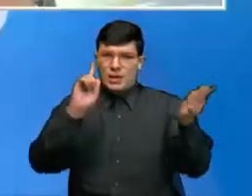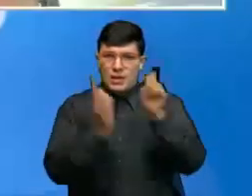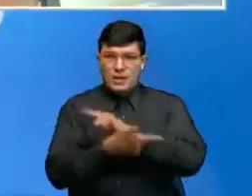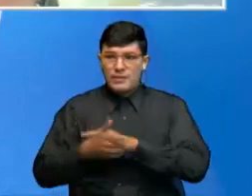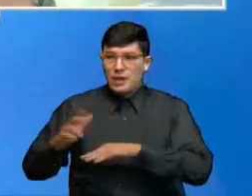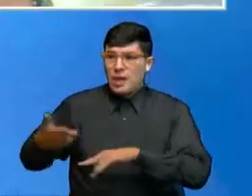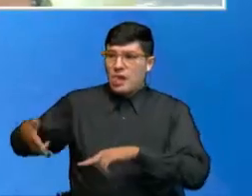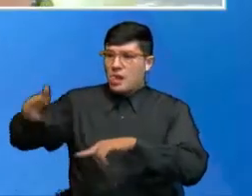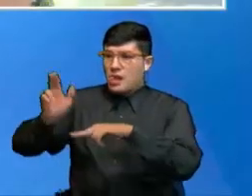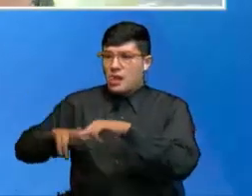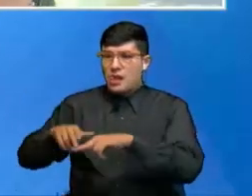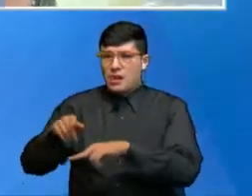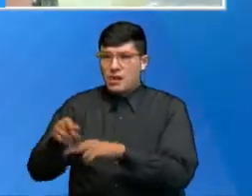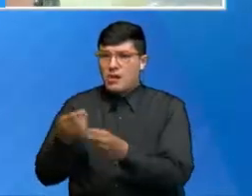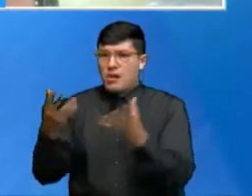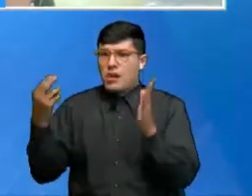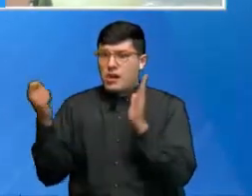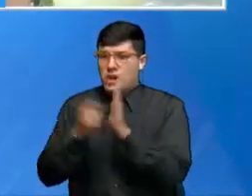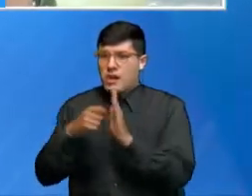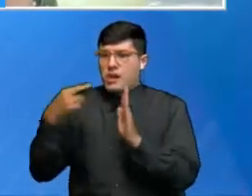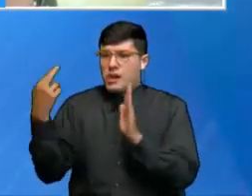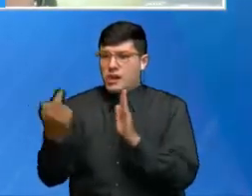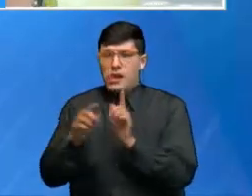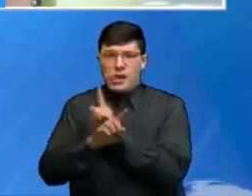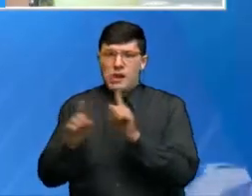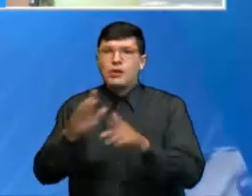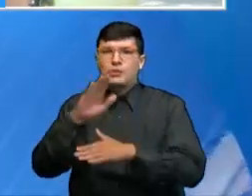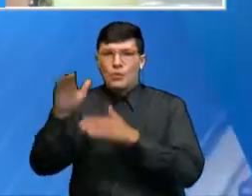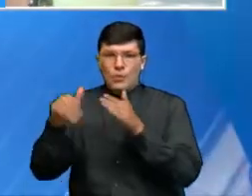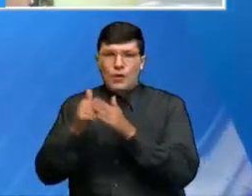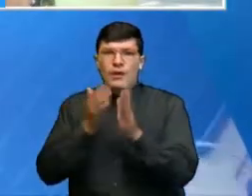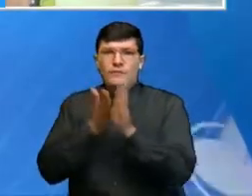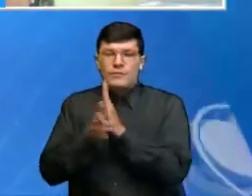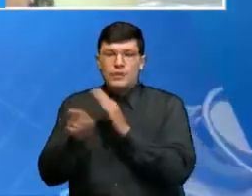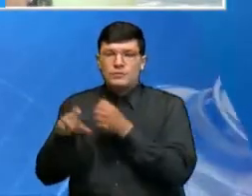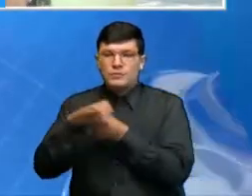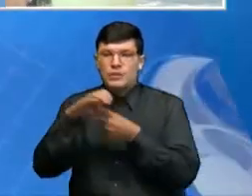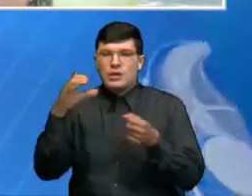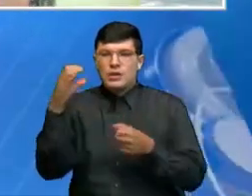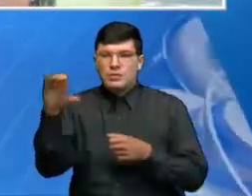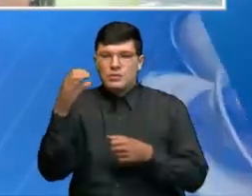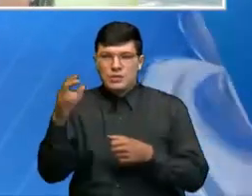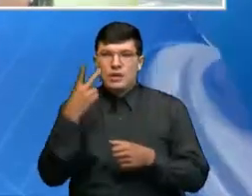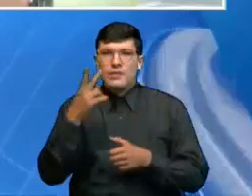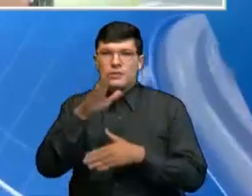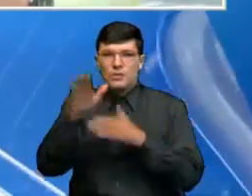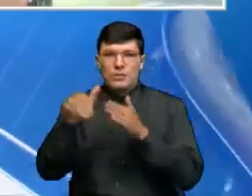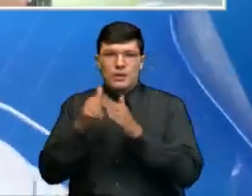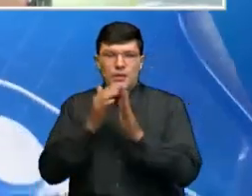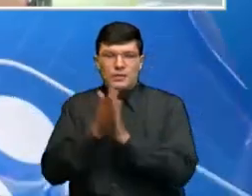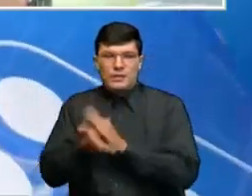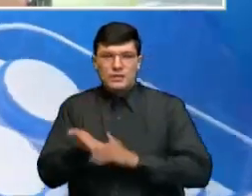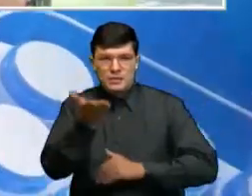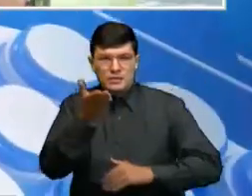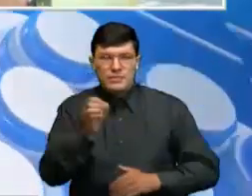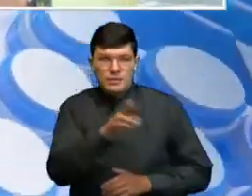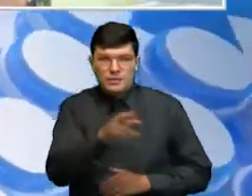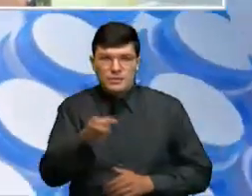aumento es a menudo está sobre la información desde las ciudades de cúcuta con la cámara de mario corredor danilo coronel oriente noticias muy buenas